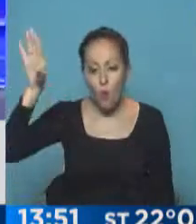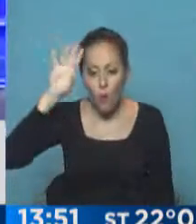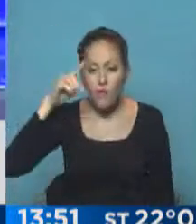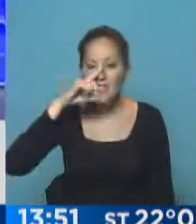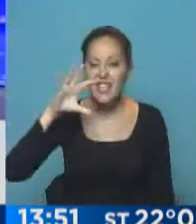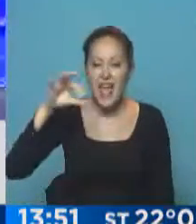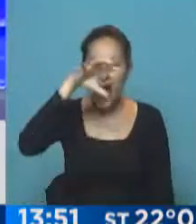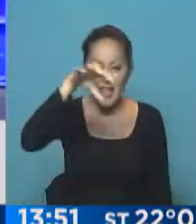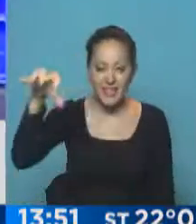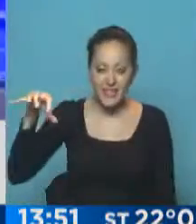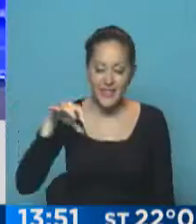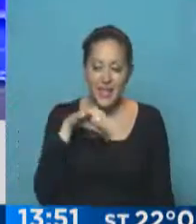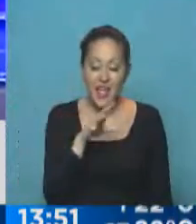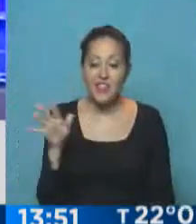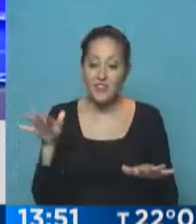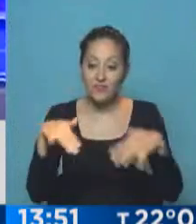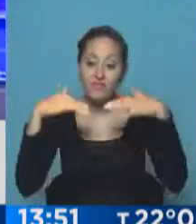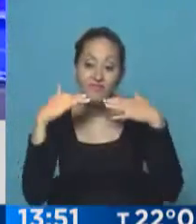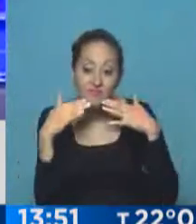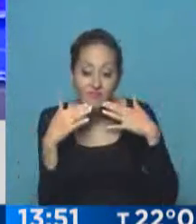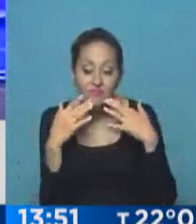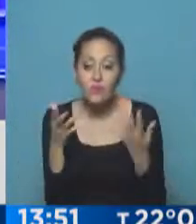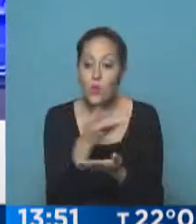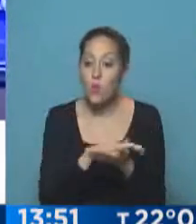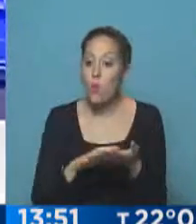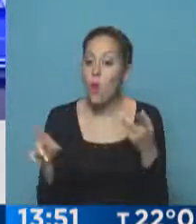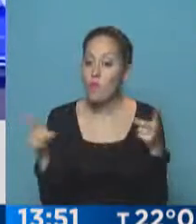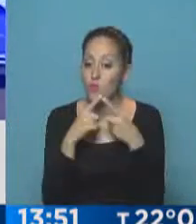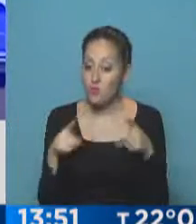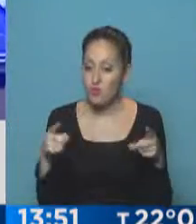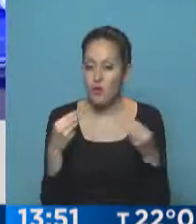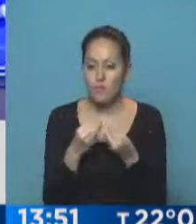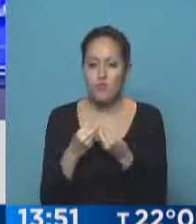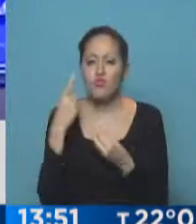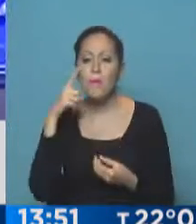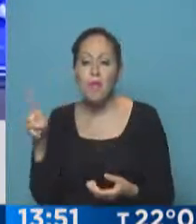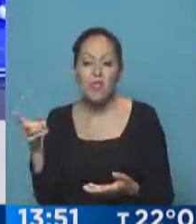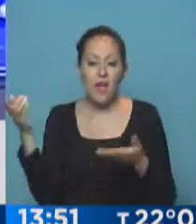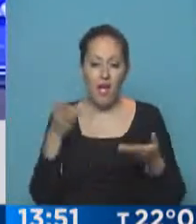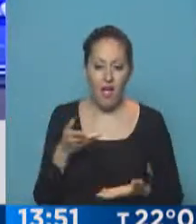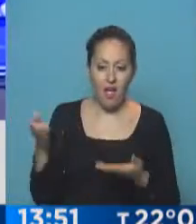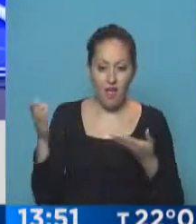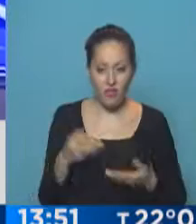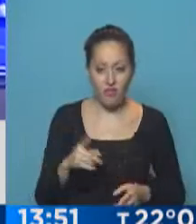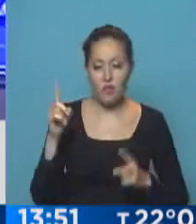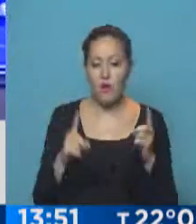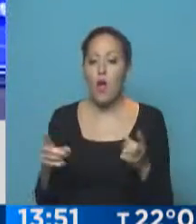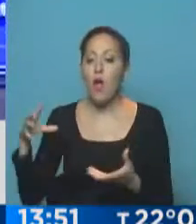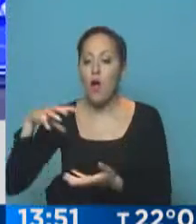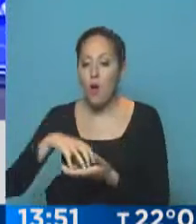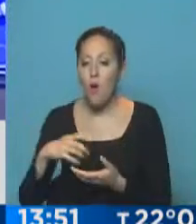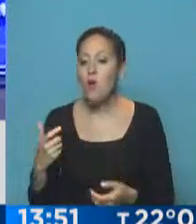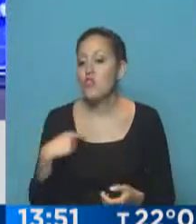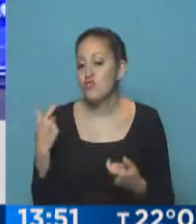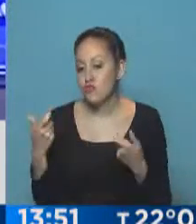Habana son testigo de la presentación de Silvio con el nuevo material, con muchos músicos invitados, algunos de ellos son miembros del Buenavista Social Club,